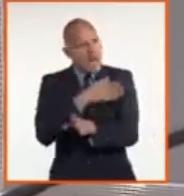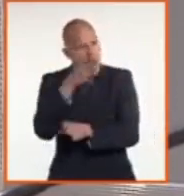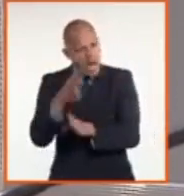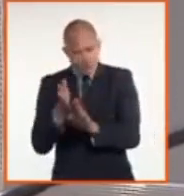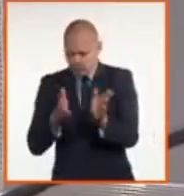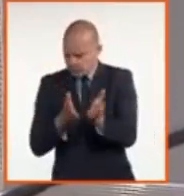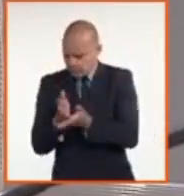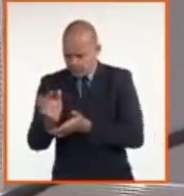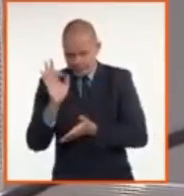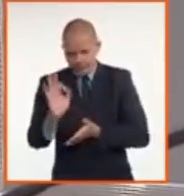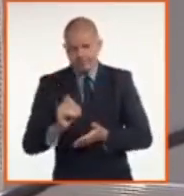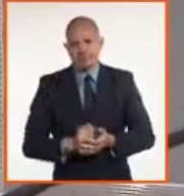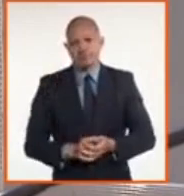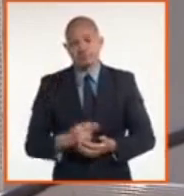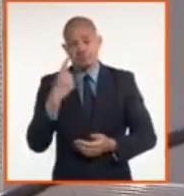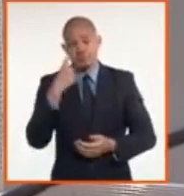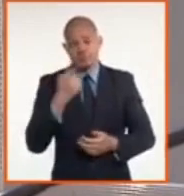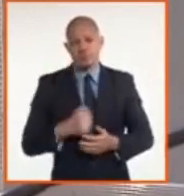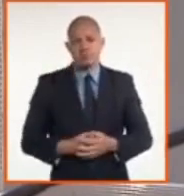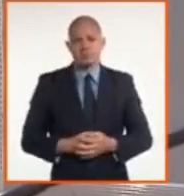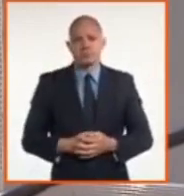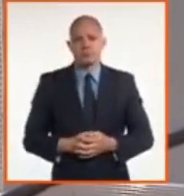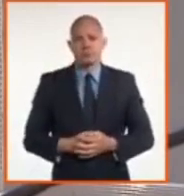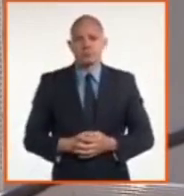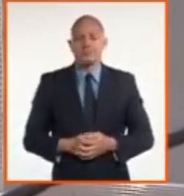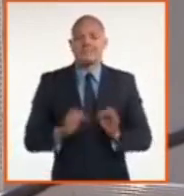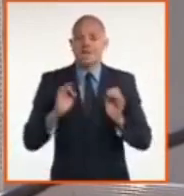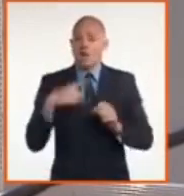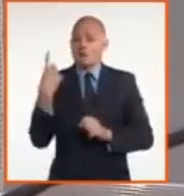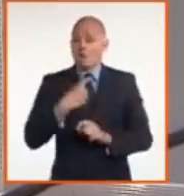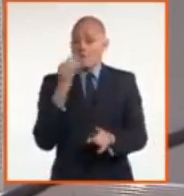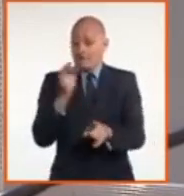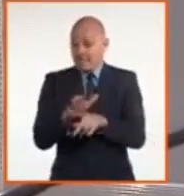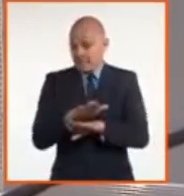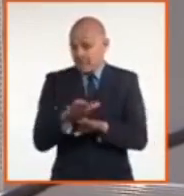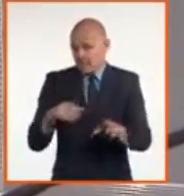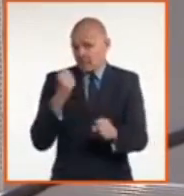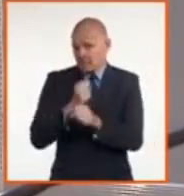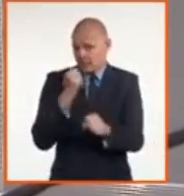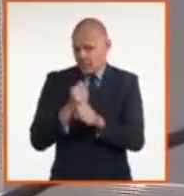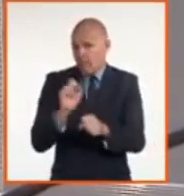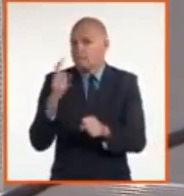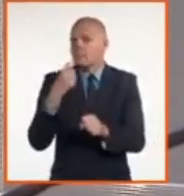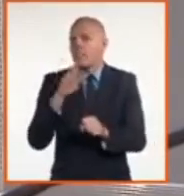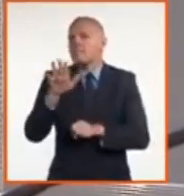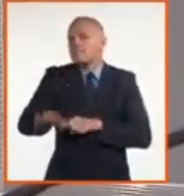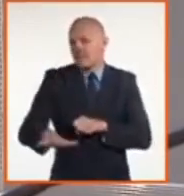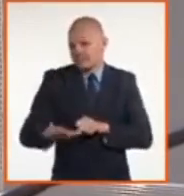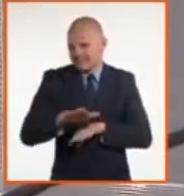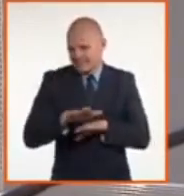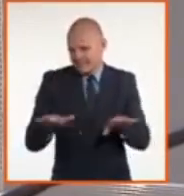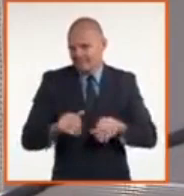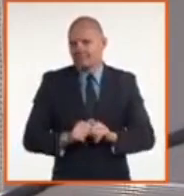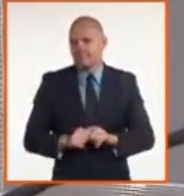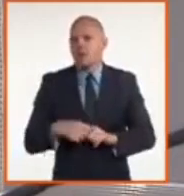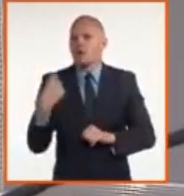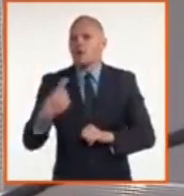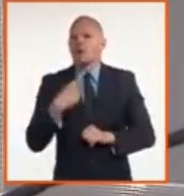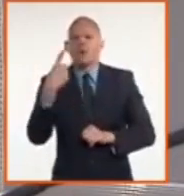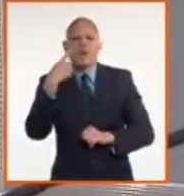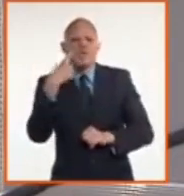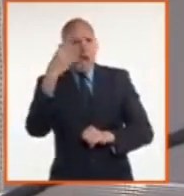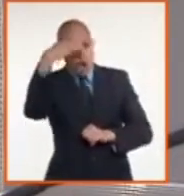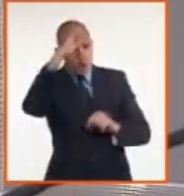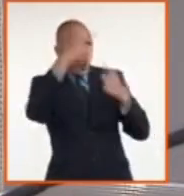que cuando nosotros comenzamos la primera operación realmente nosotros definimos un grupo de sucursales del